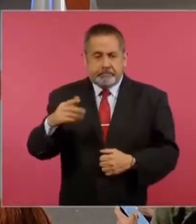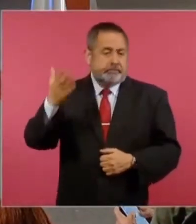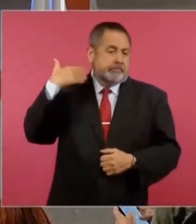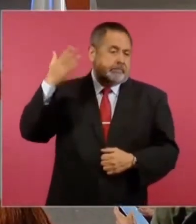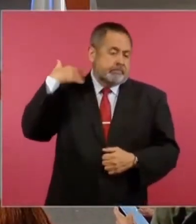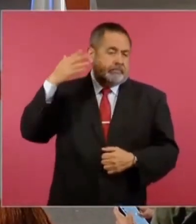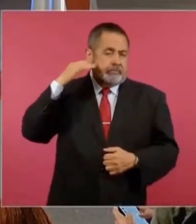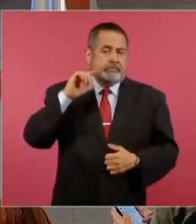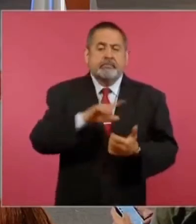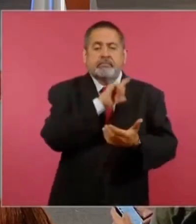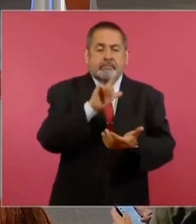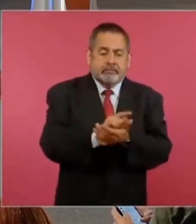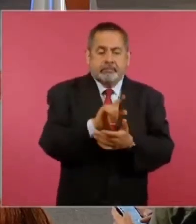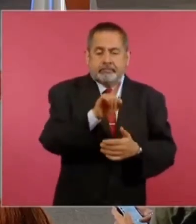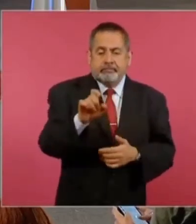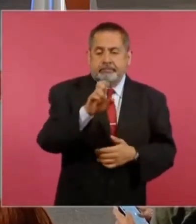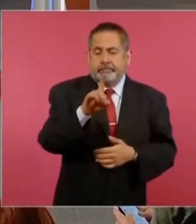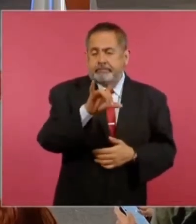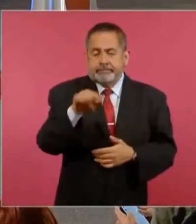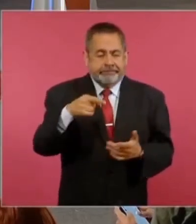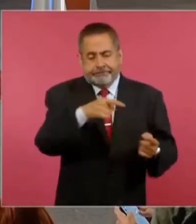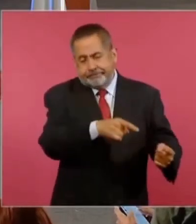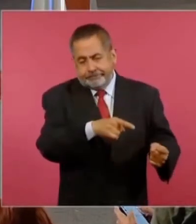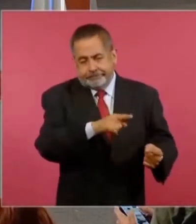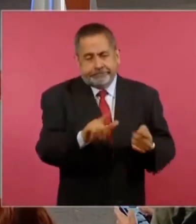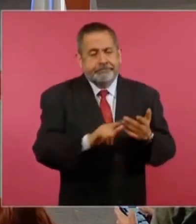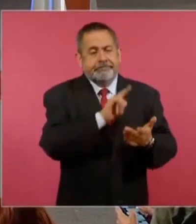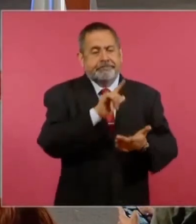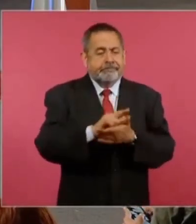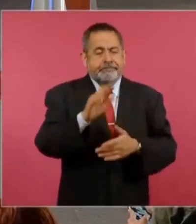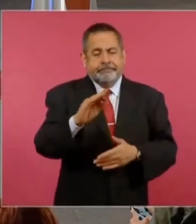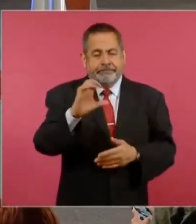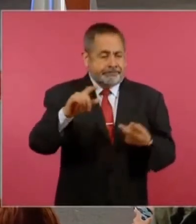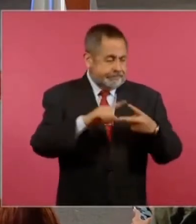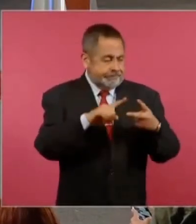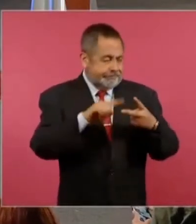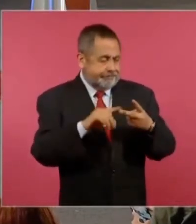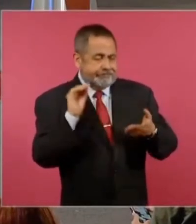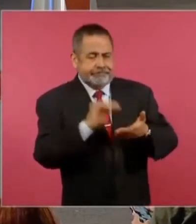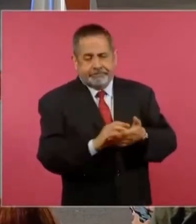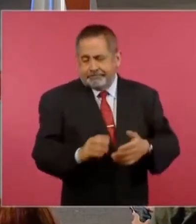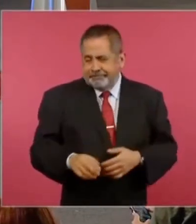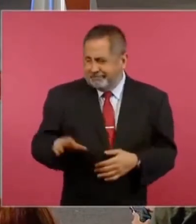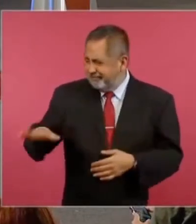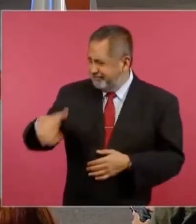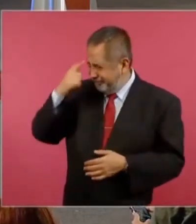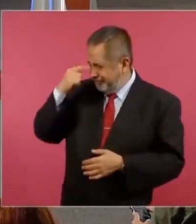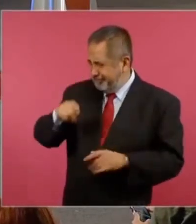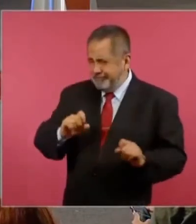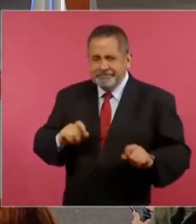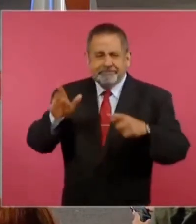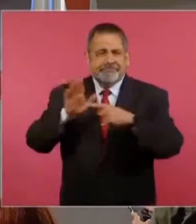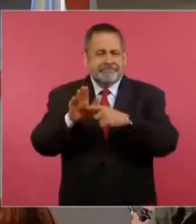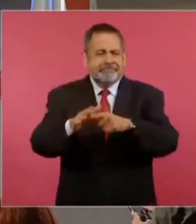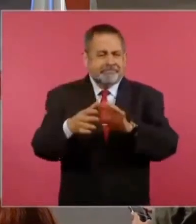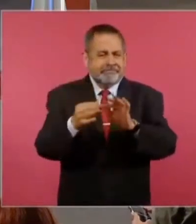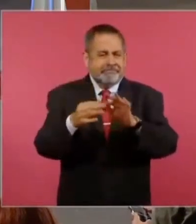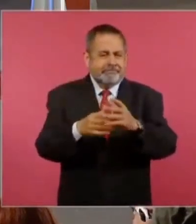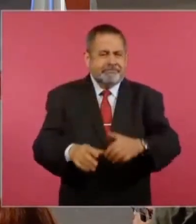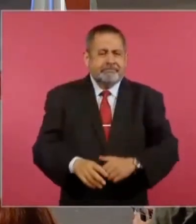Zedillo y cómo era la ley Calderón. ¿No tienes lo que mostraban ahora?